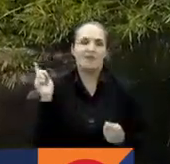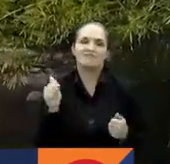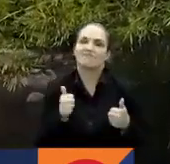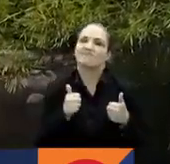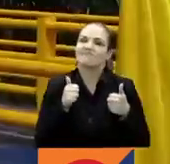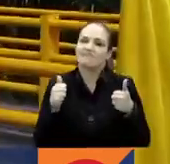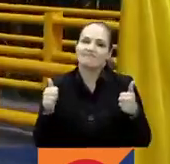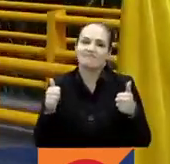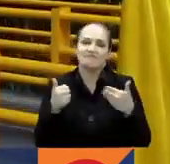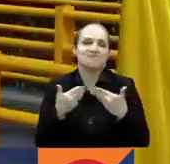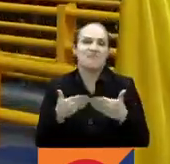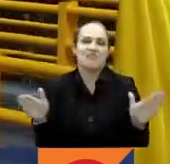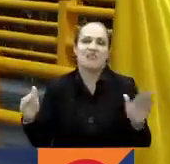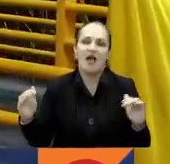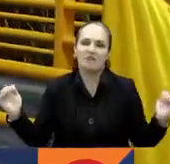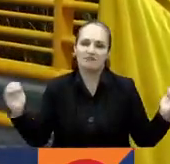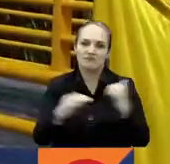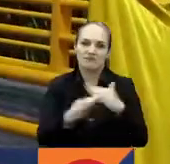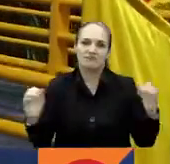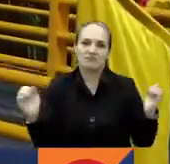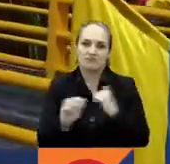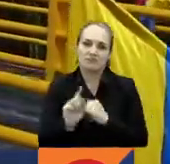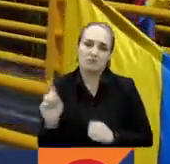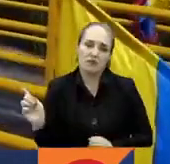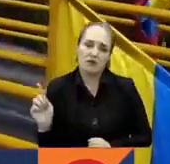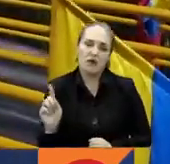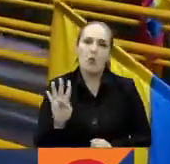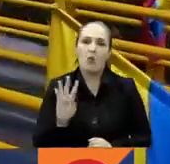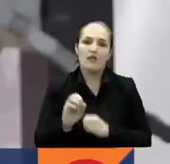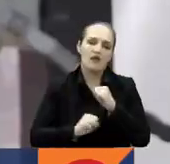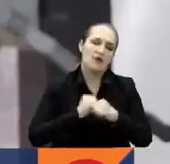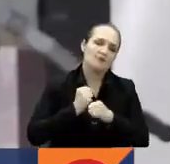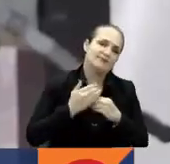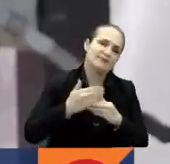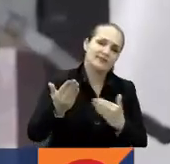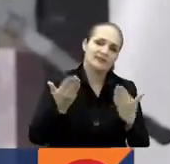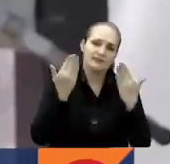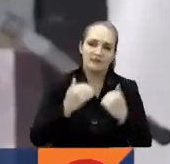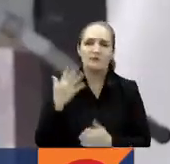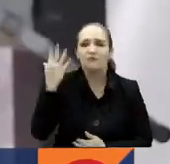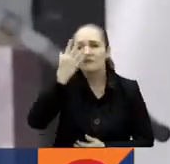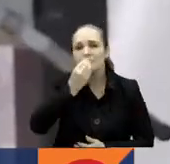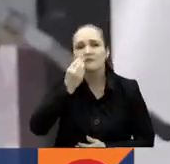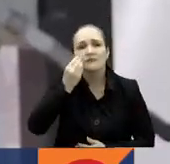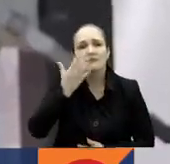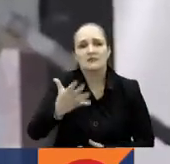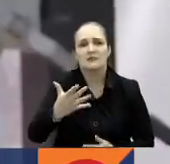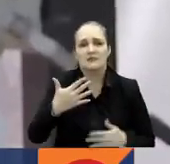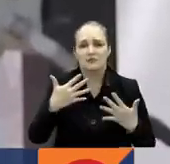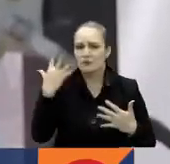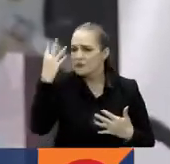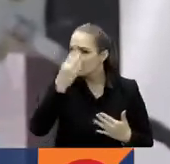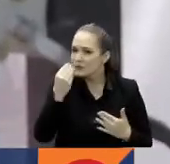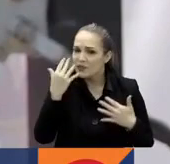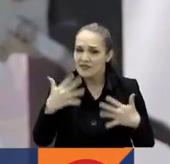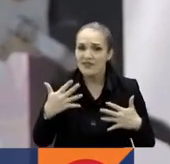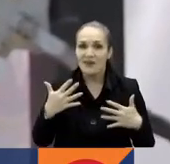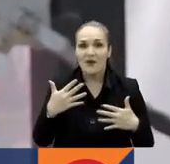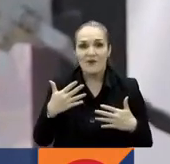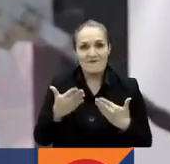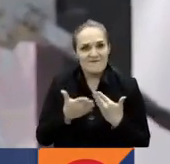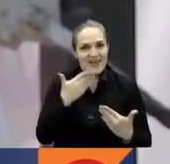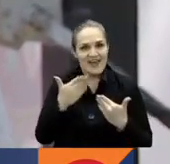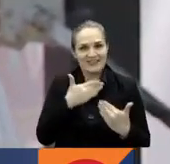garantizarán la movilidad en el sector por al menos 40 años más. Hermosísimo el puente, facilita